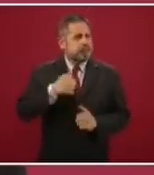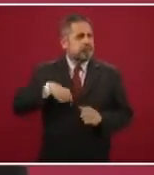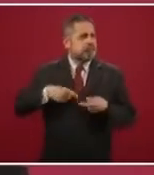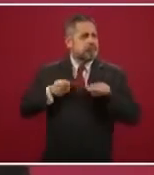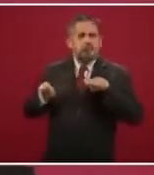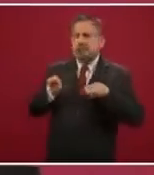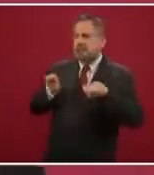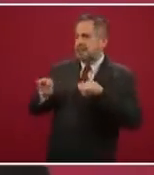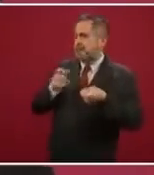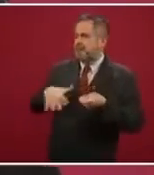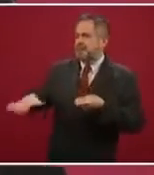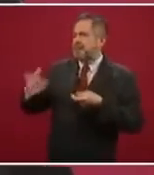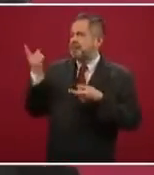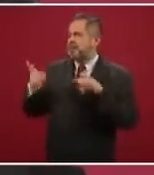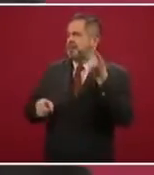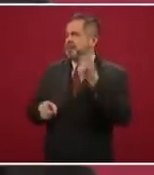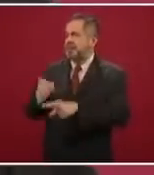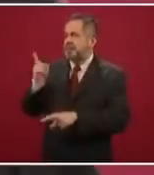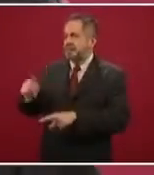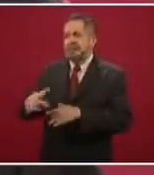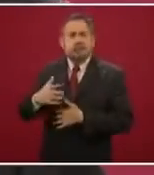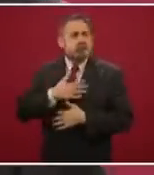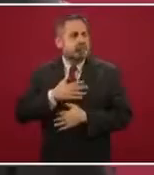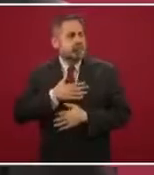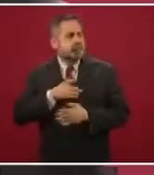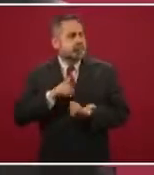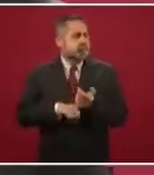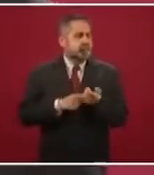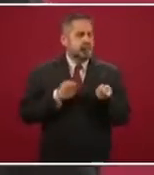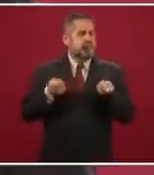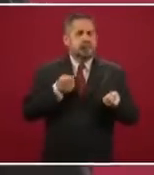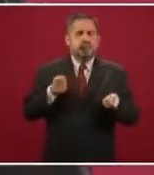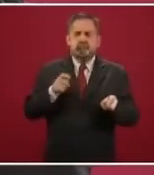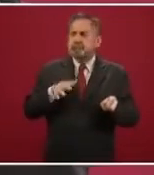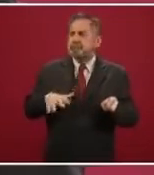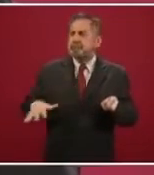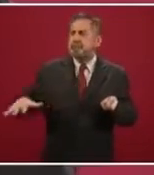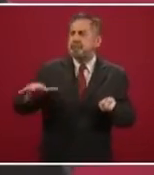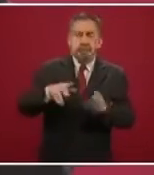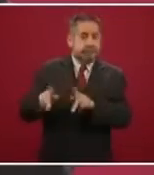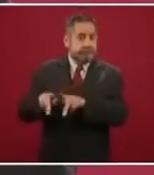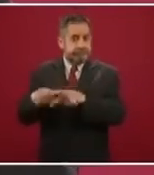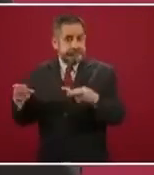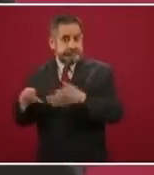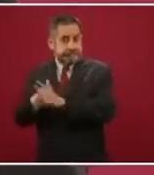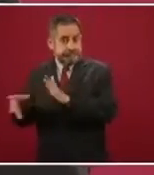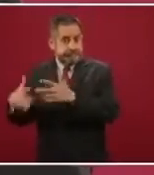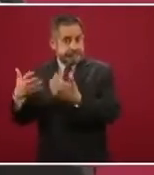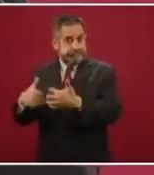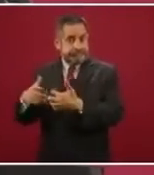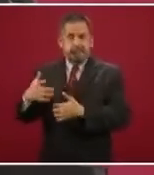manejamos la opinión pública porque tenemos el control de los periódicos.